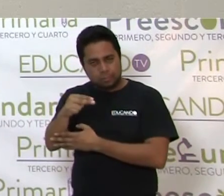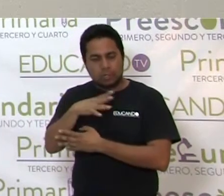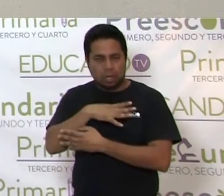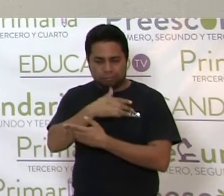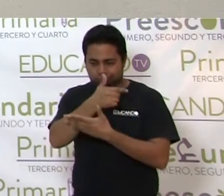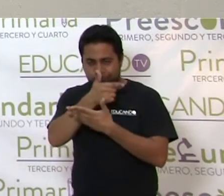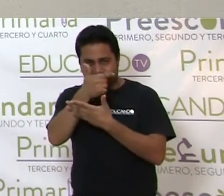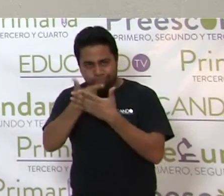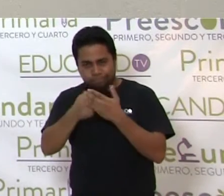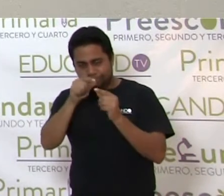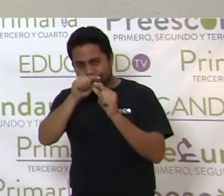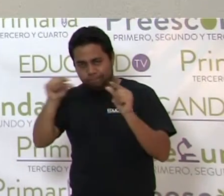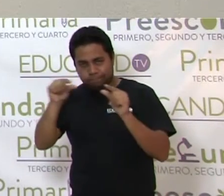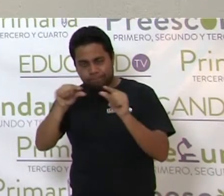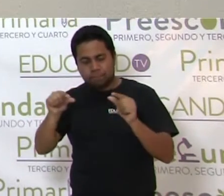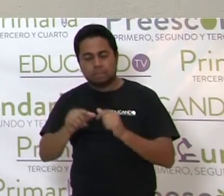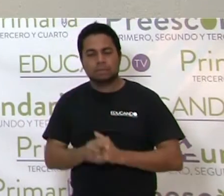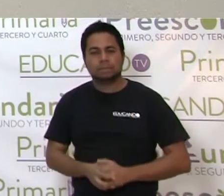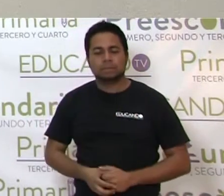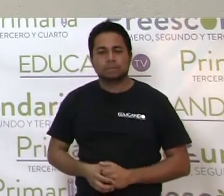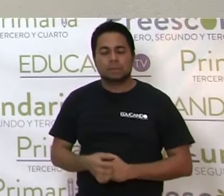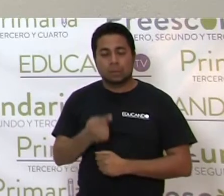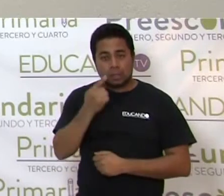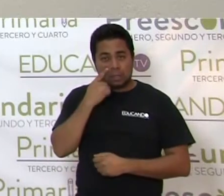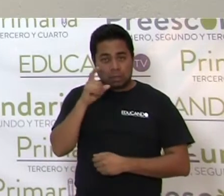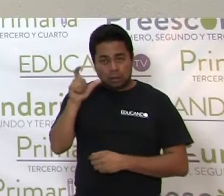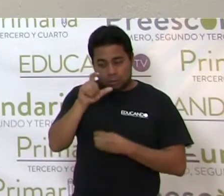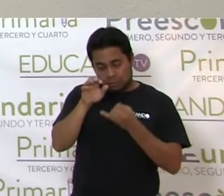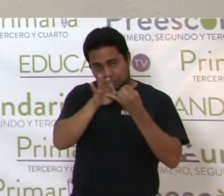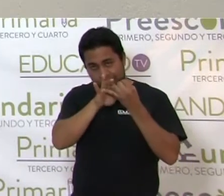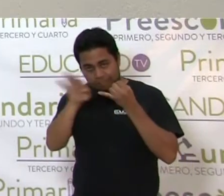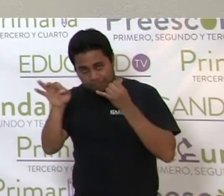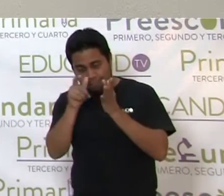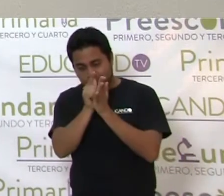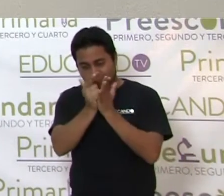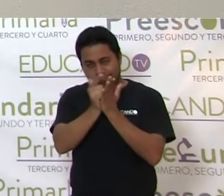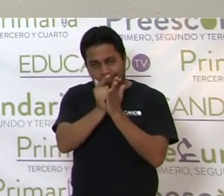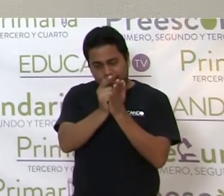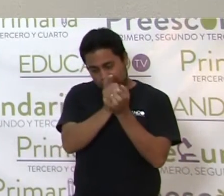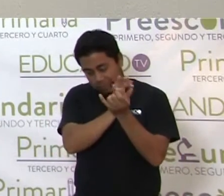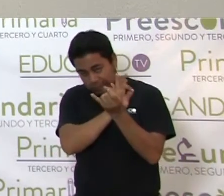Y curiosamente, al final de esta antología